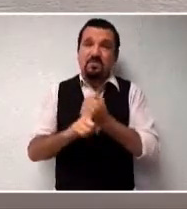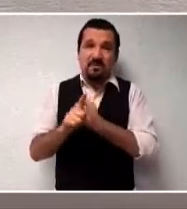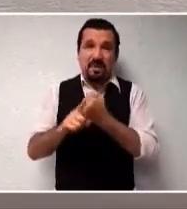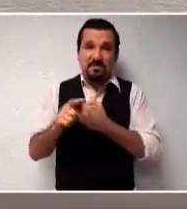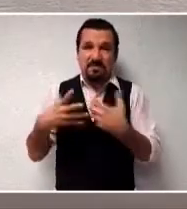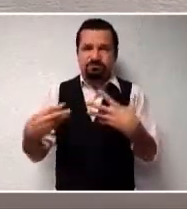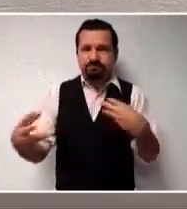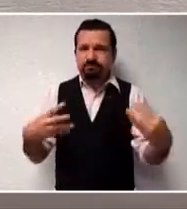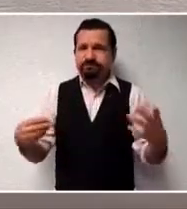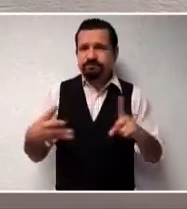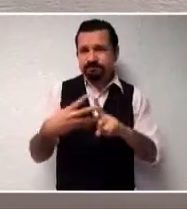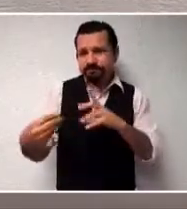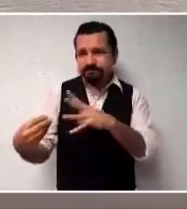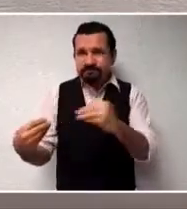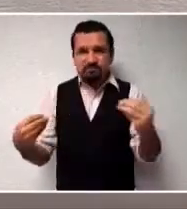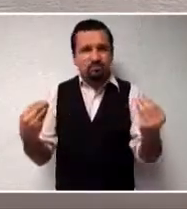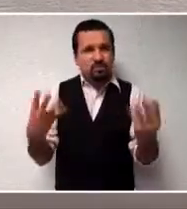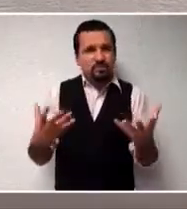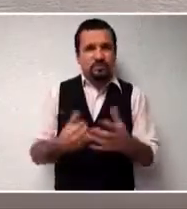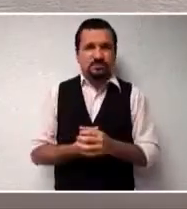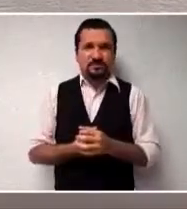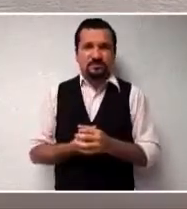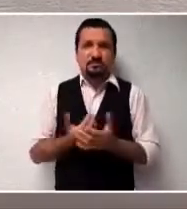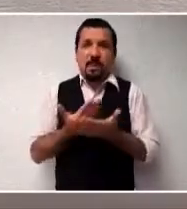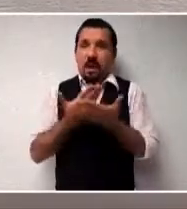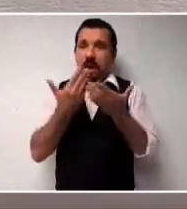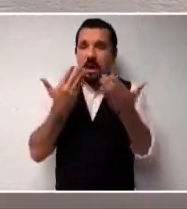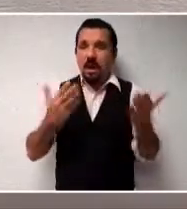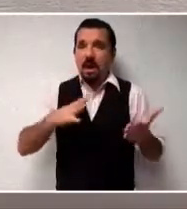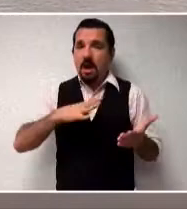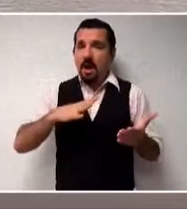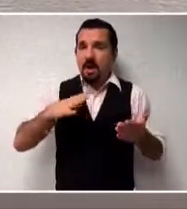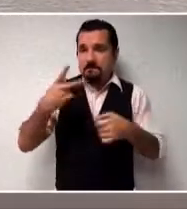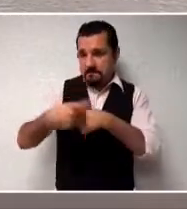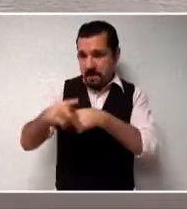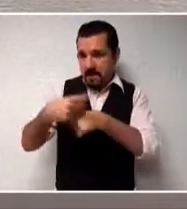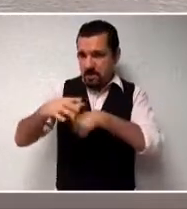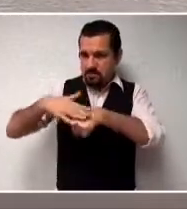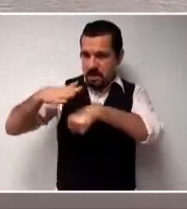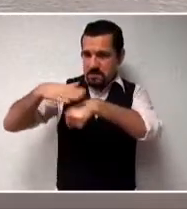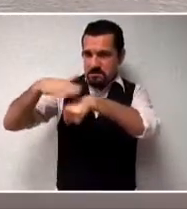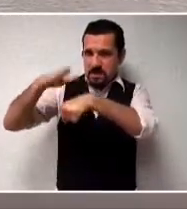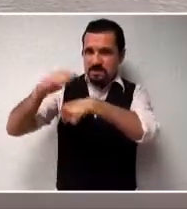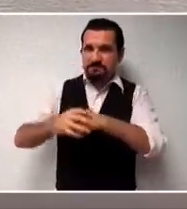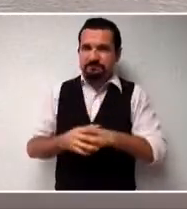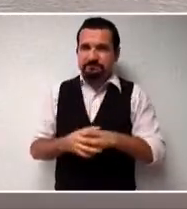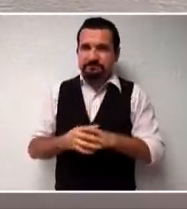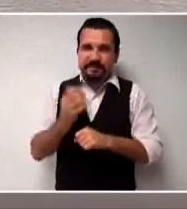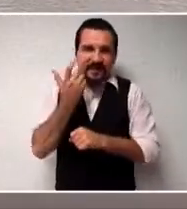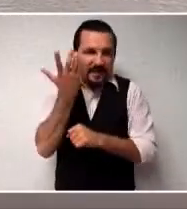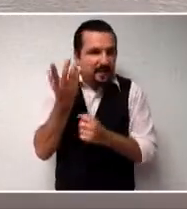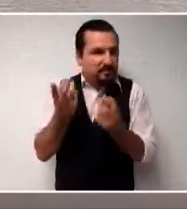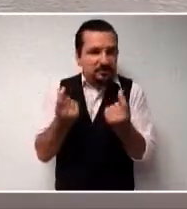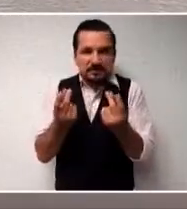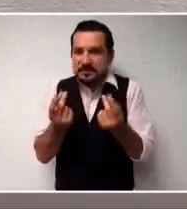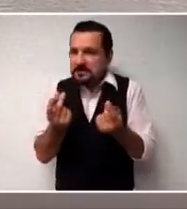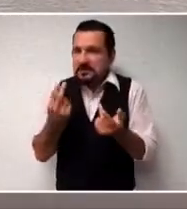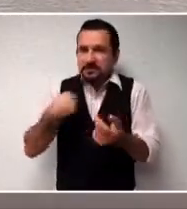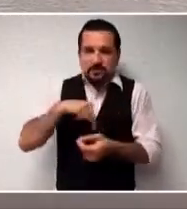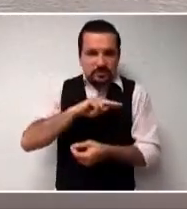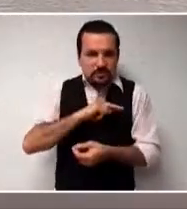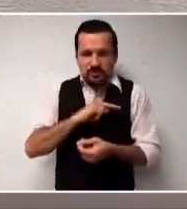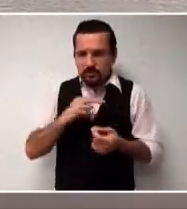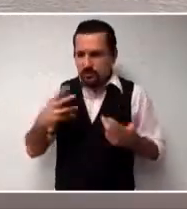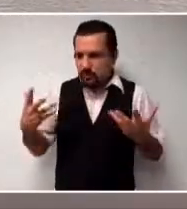contagios estamos en una fase donde el peligro aumenta queremos pronto estar